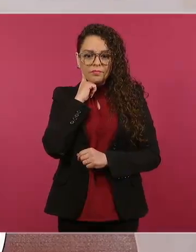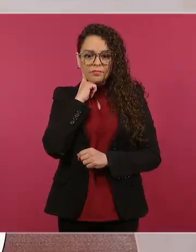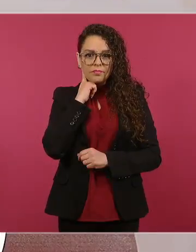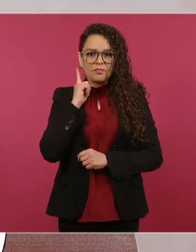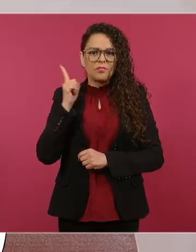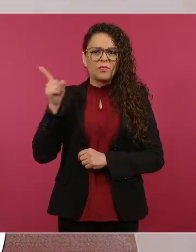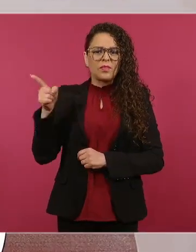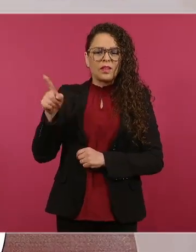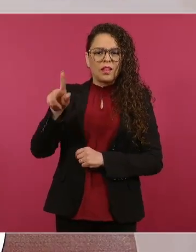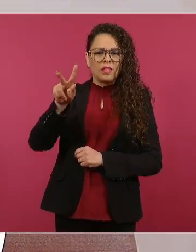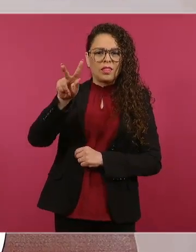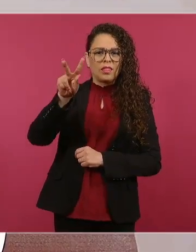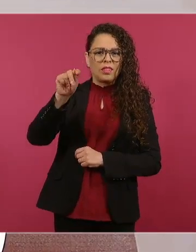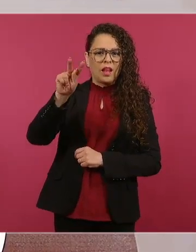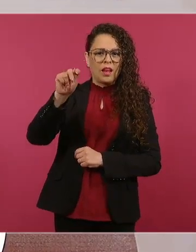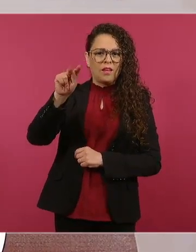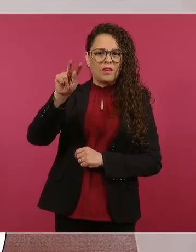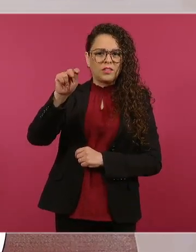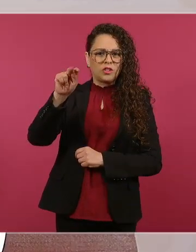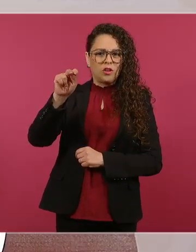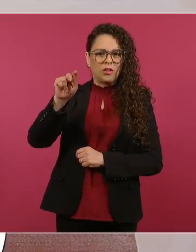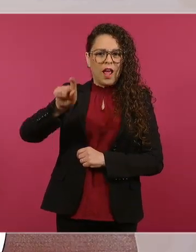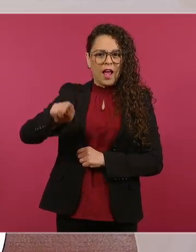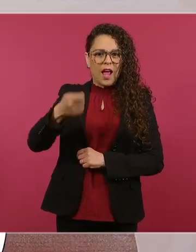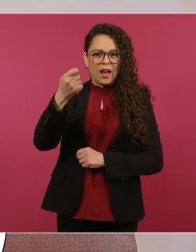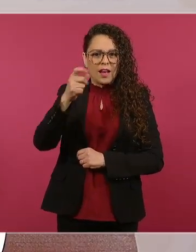estrellas, en vivo.